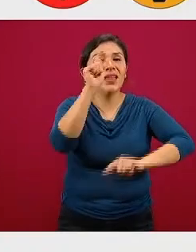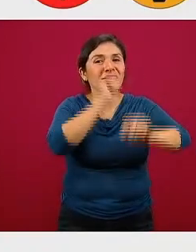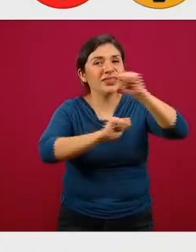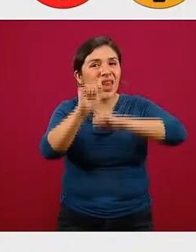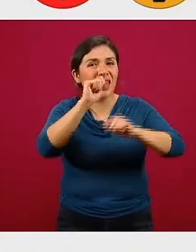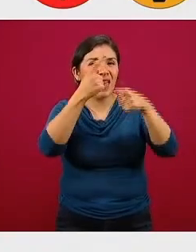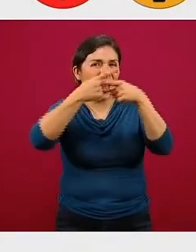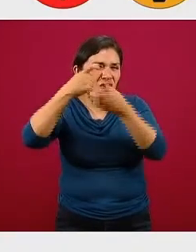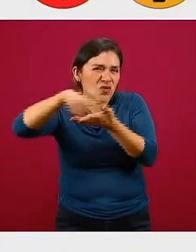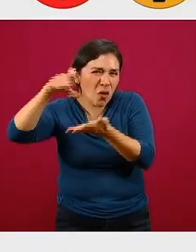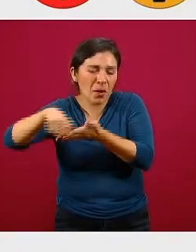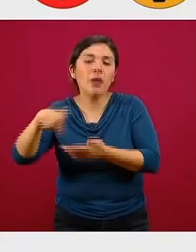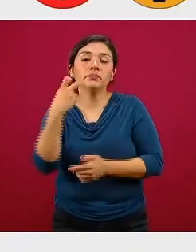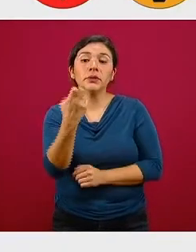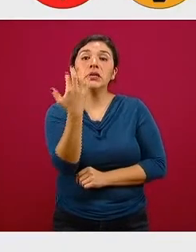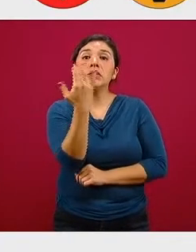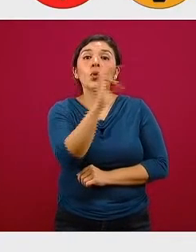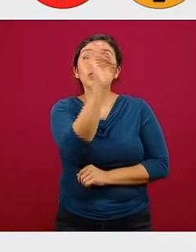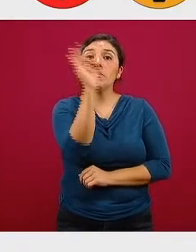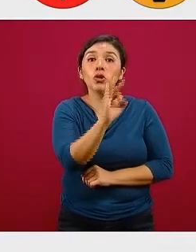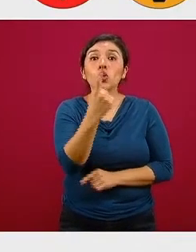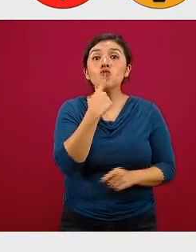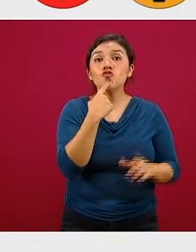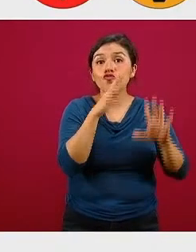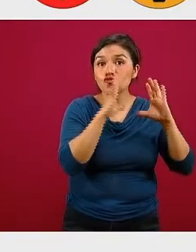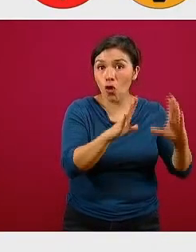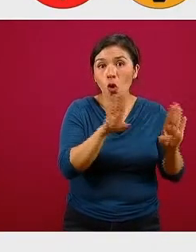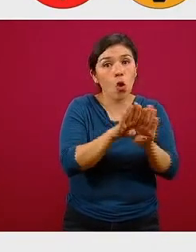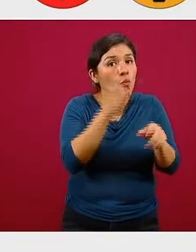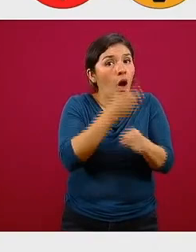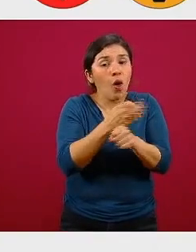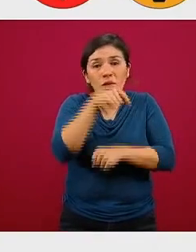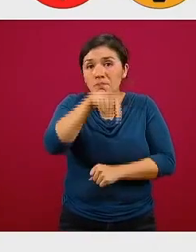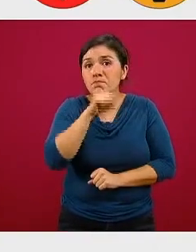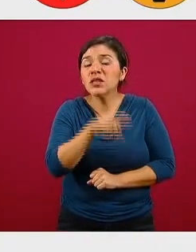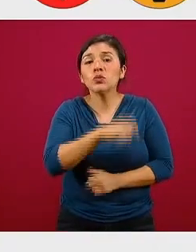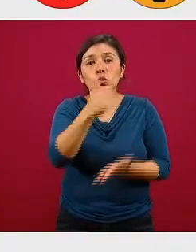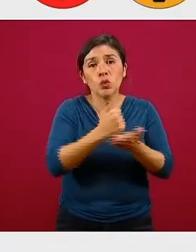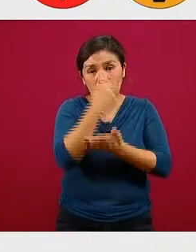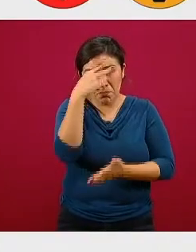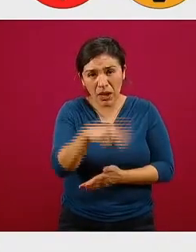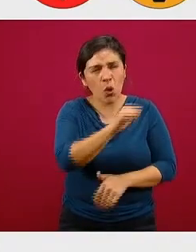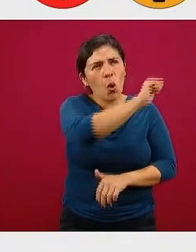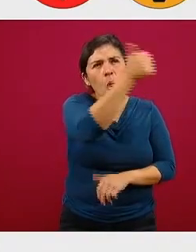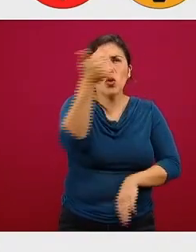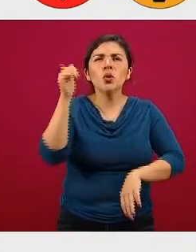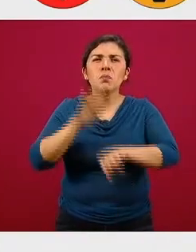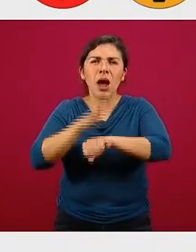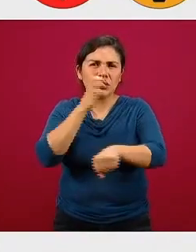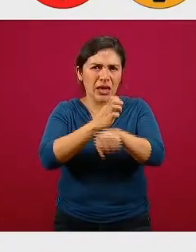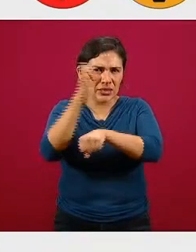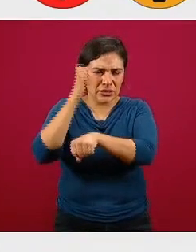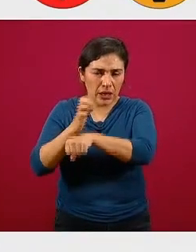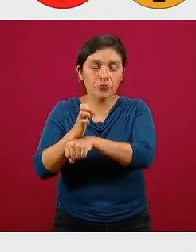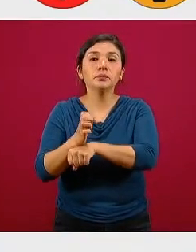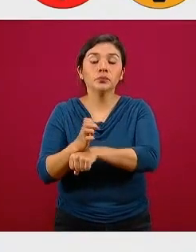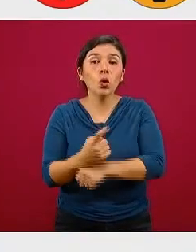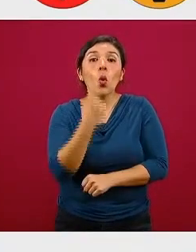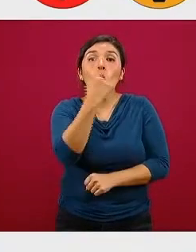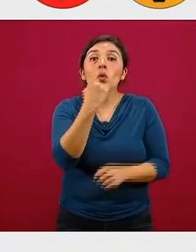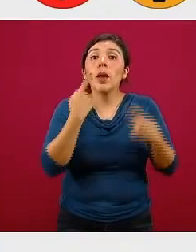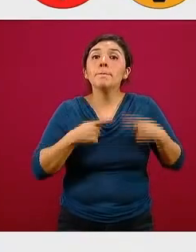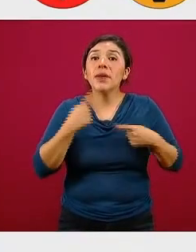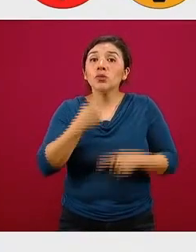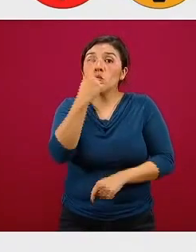mercados, 50% en nivel rojo, como estamos ahorita en la Ciudad de México y en otros estados de la República, una persona